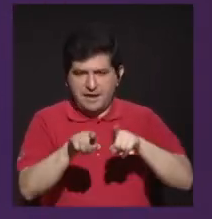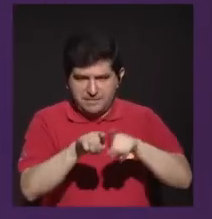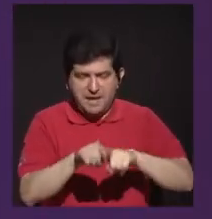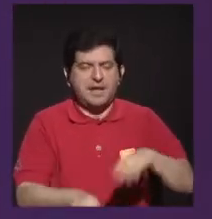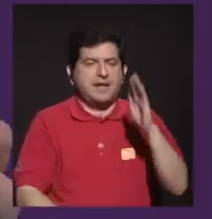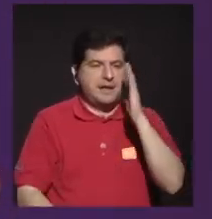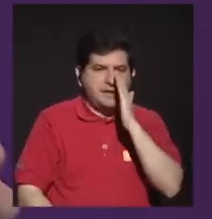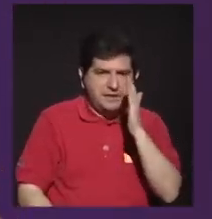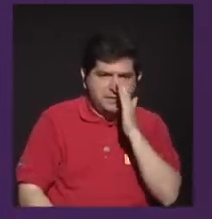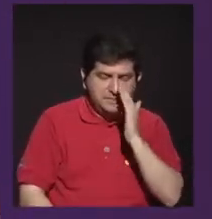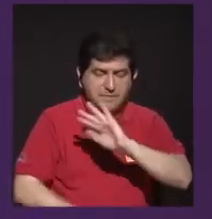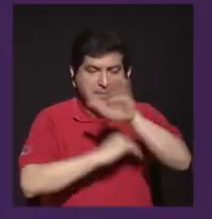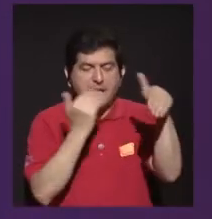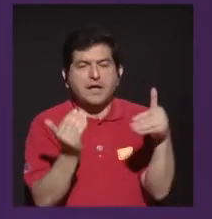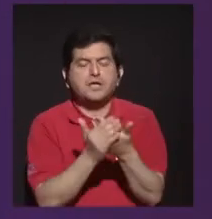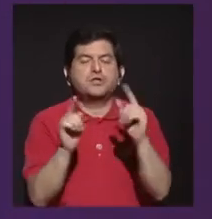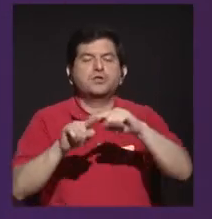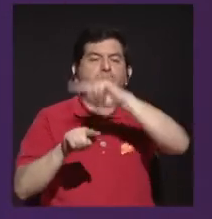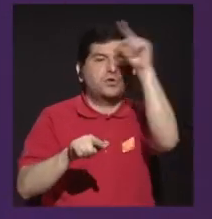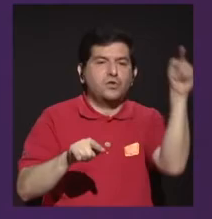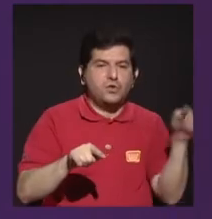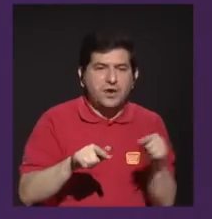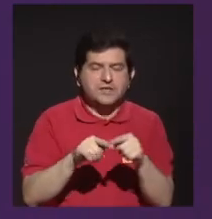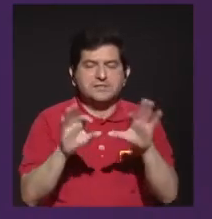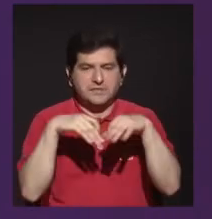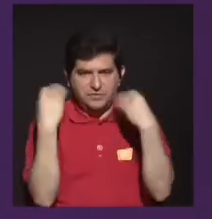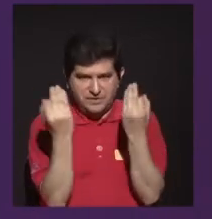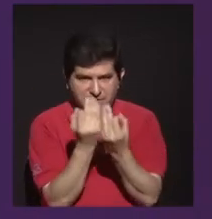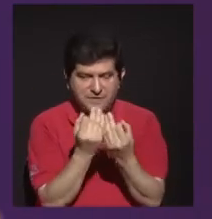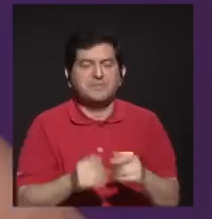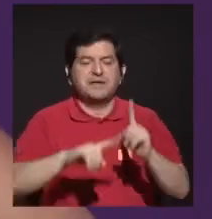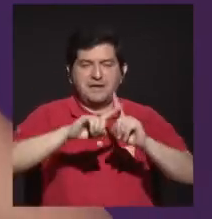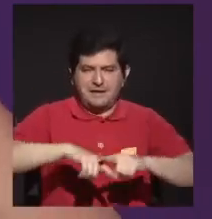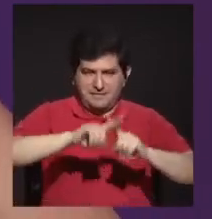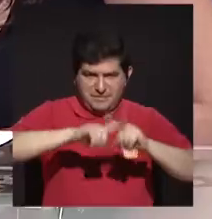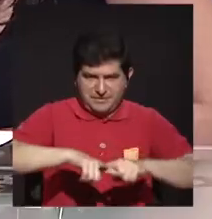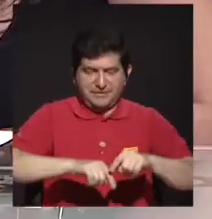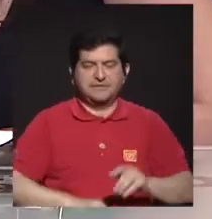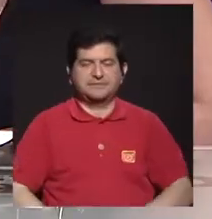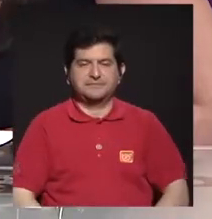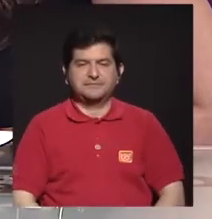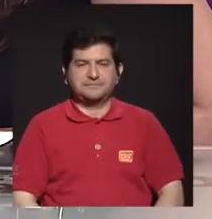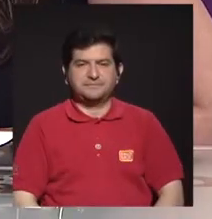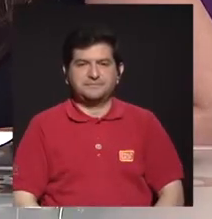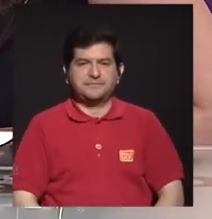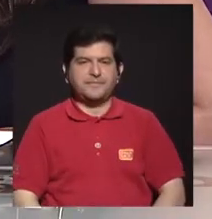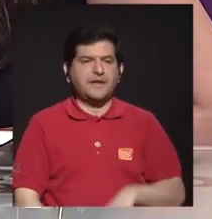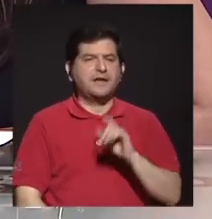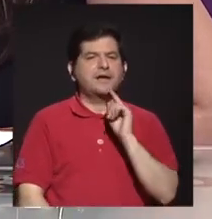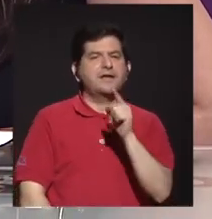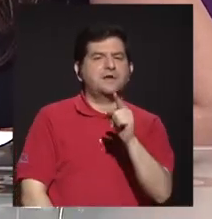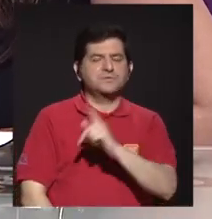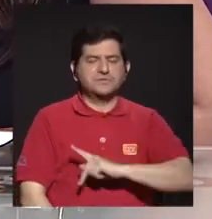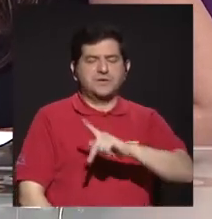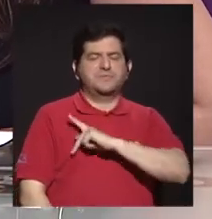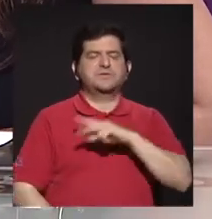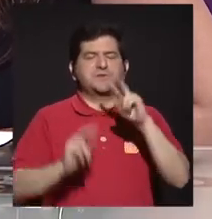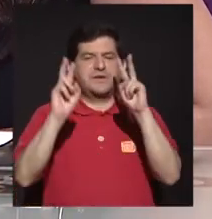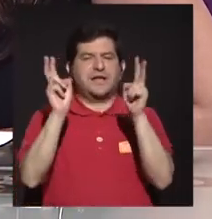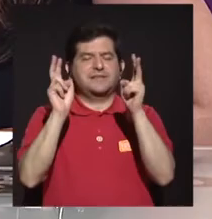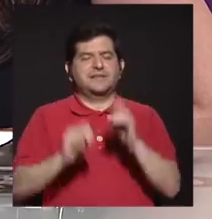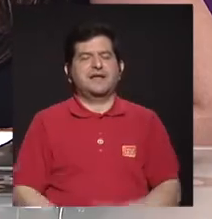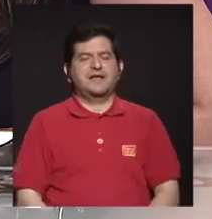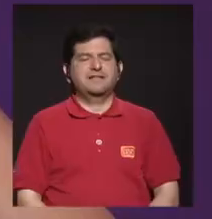probablemente todo este círculo es dependiente de ella también. Claro, ¿y a vos qué te deja de este tema?